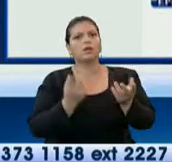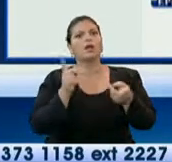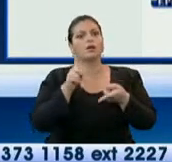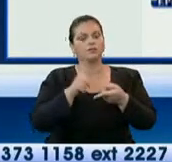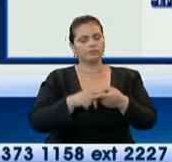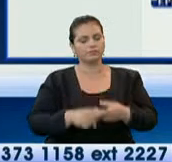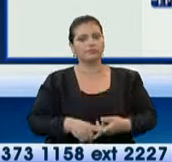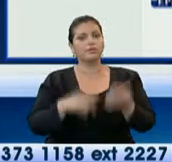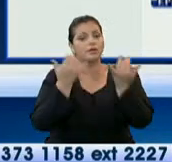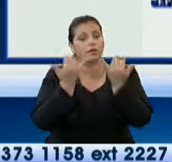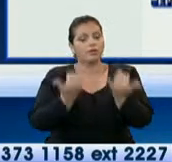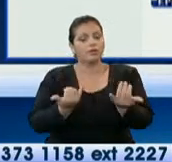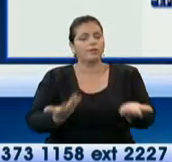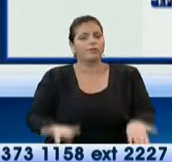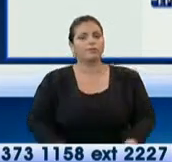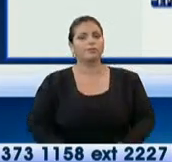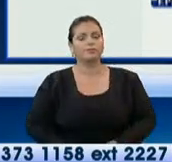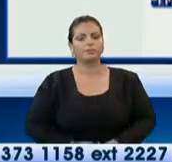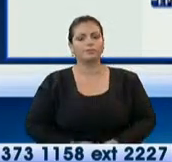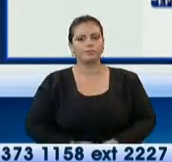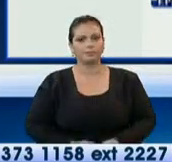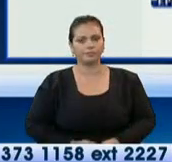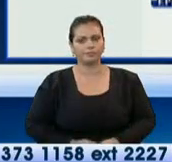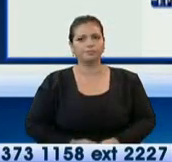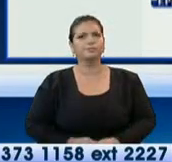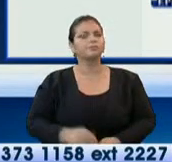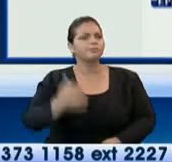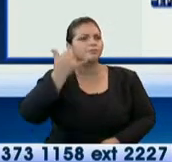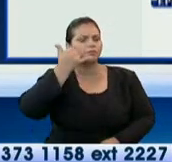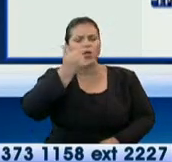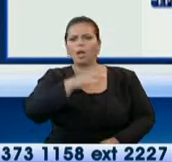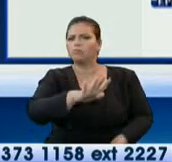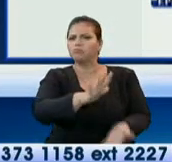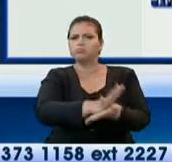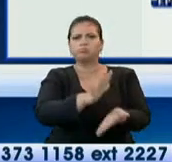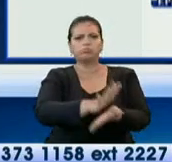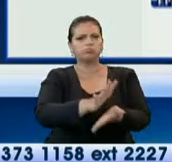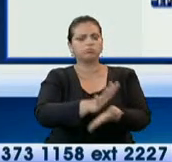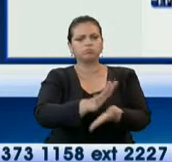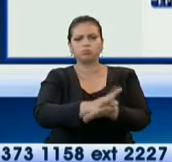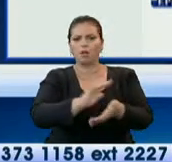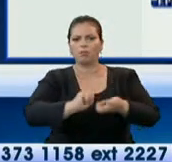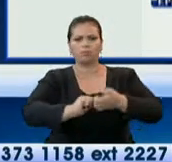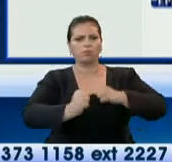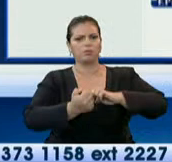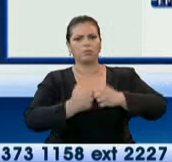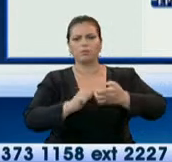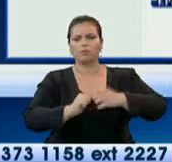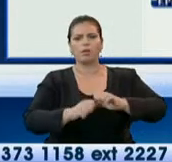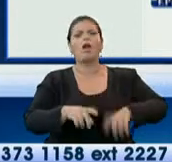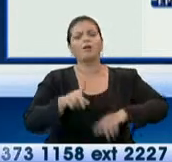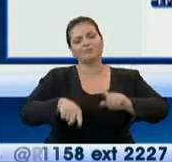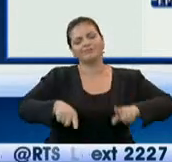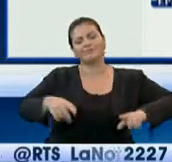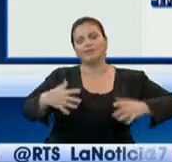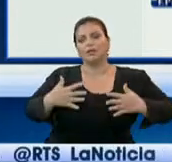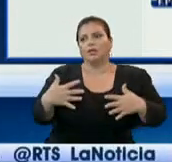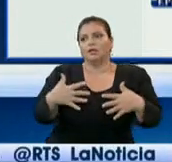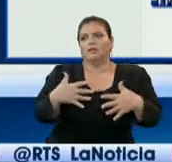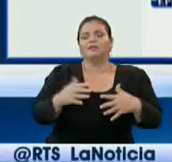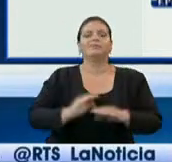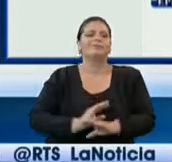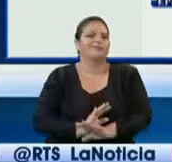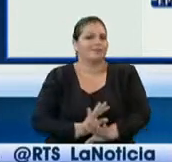insistir, hace poquito nomás recibimos la llamada que no hay ningún tipo de novedad. Perfecto. Salvo el susto colectivo que sentimos en todo el